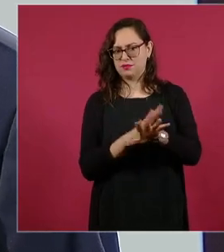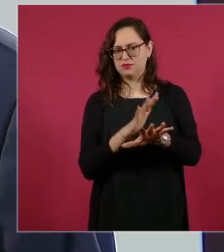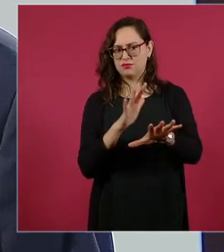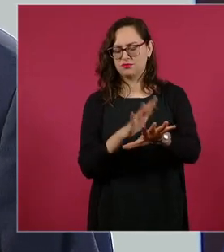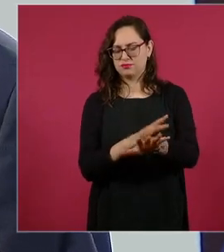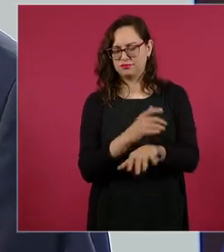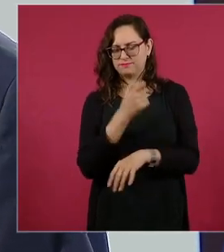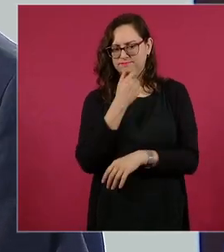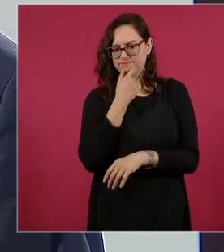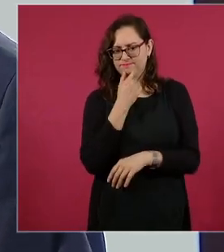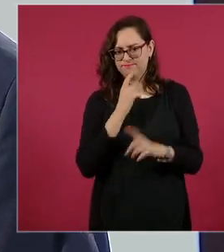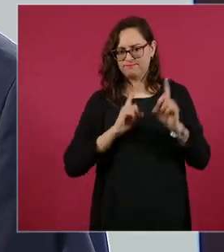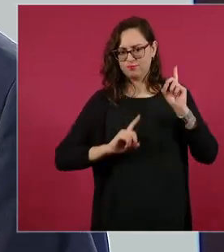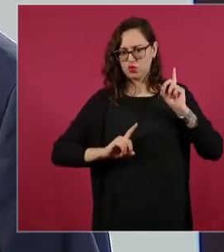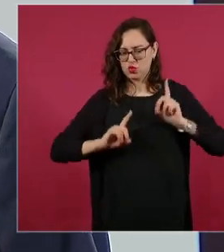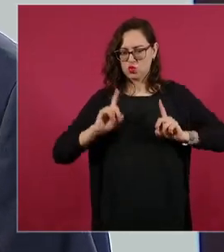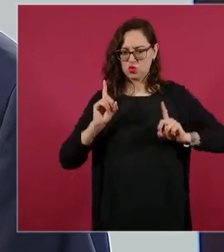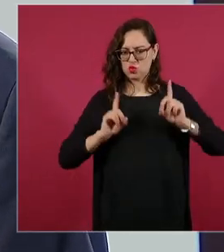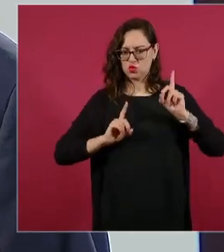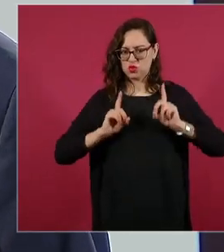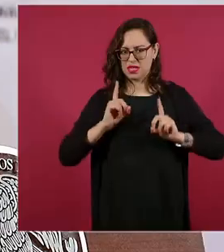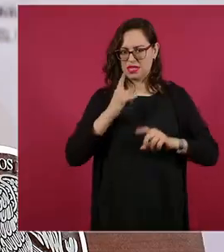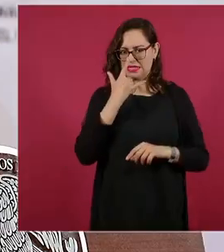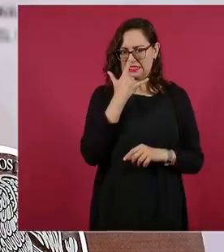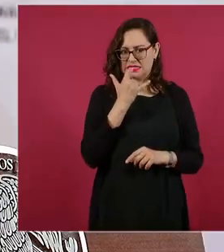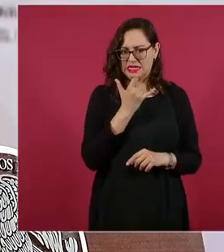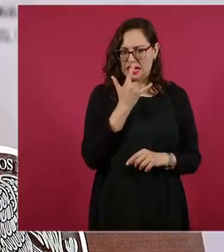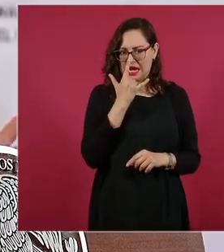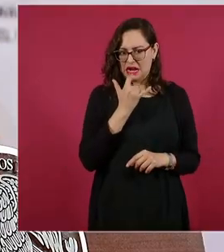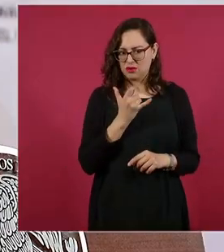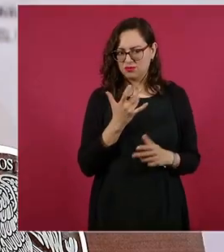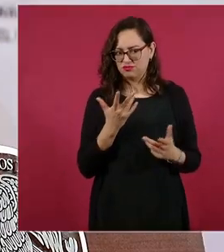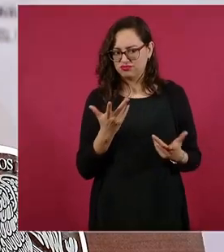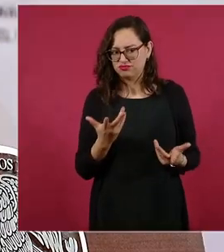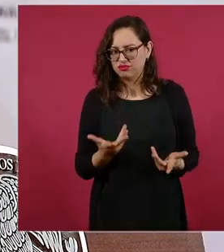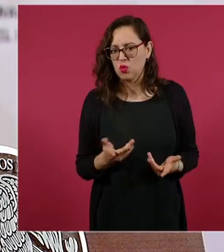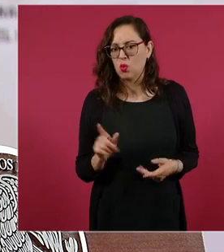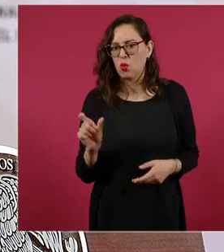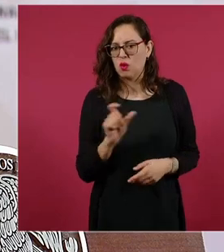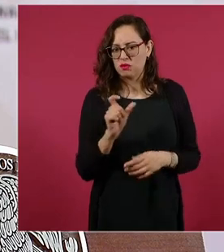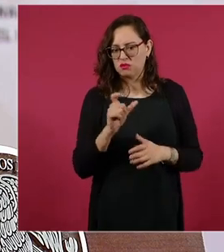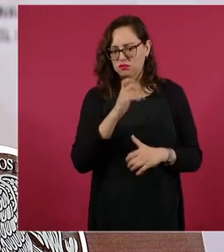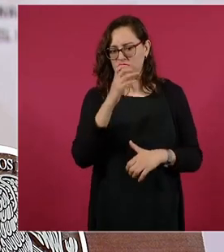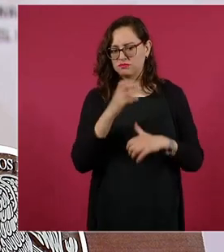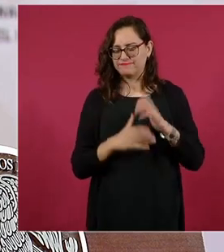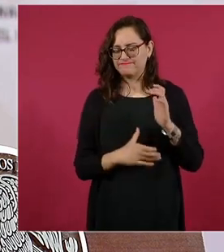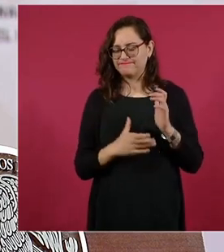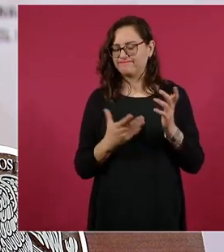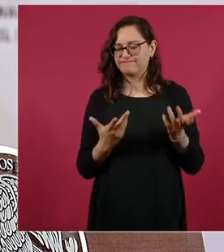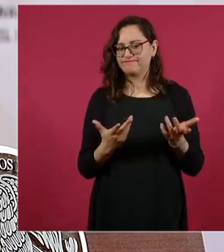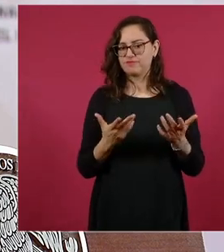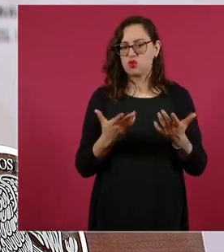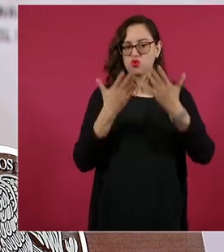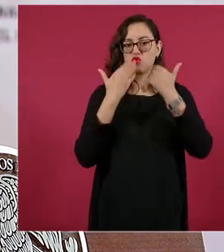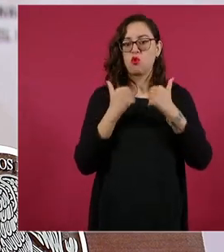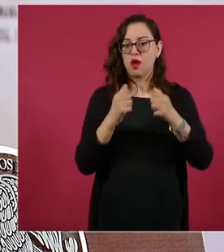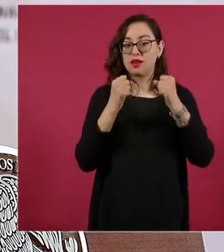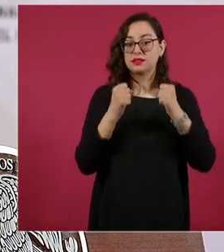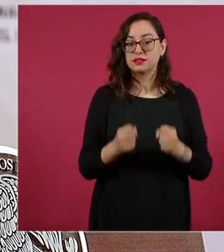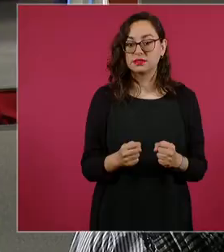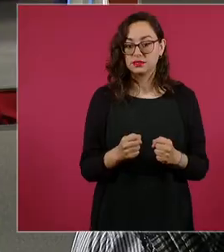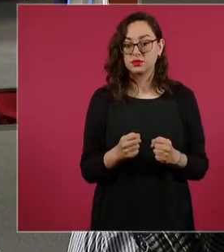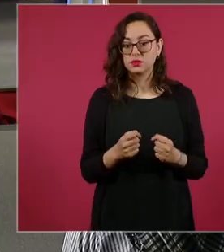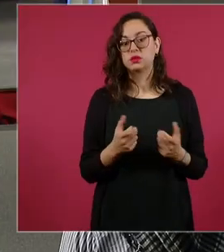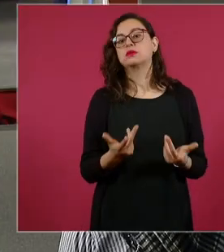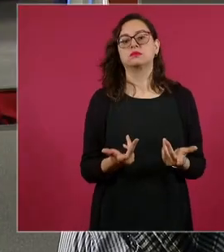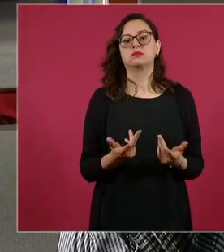inflación. Si la inflación es baja, pues realmente es prácticamente imperceptible, pero de alguna manera se convierte en el interés, que está